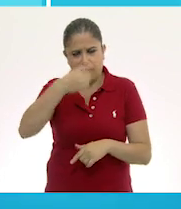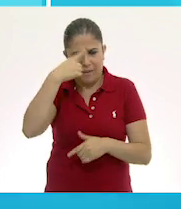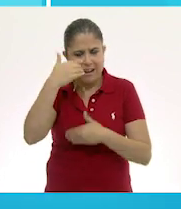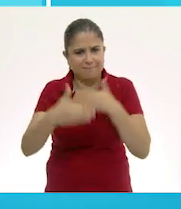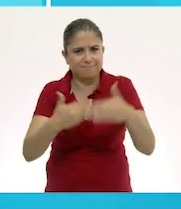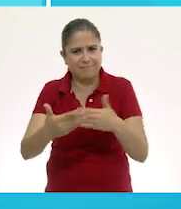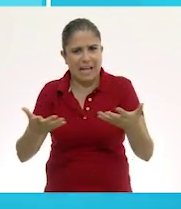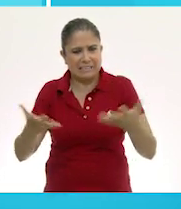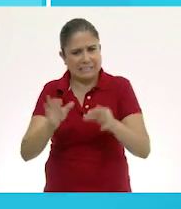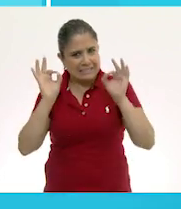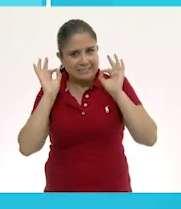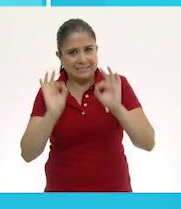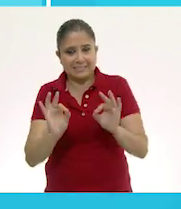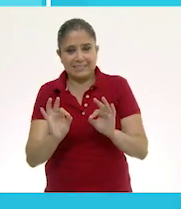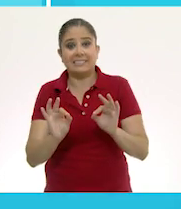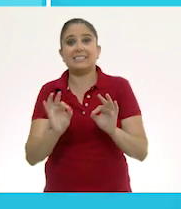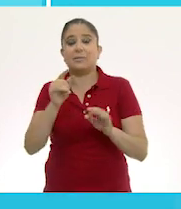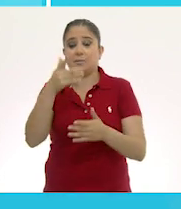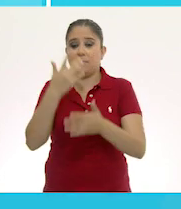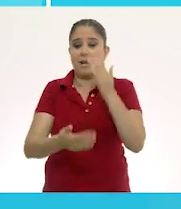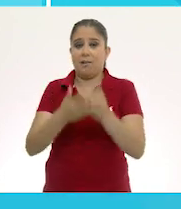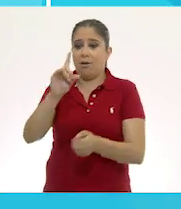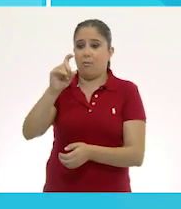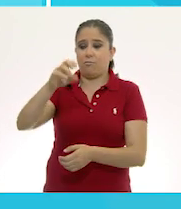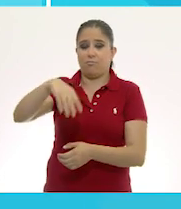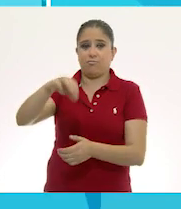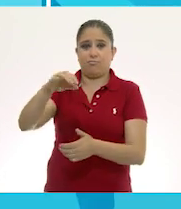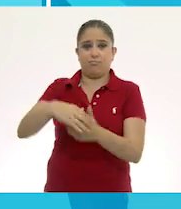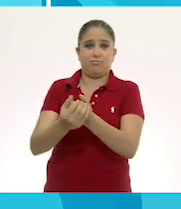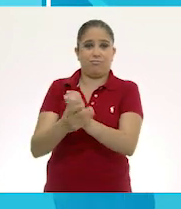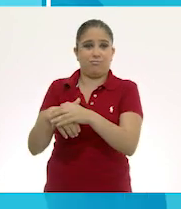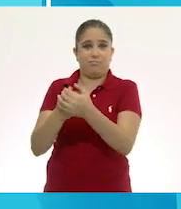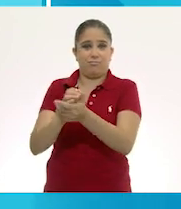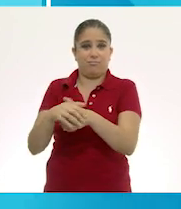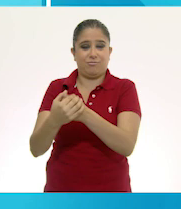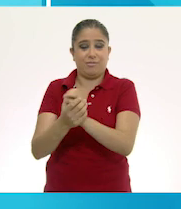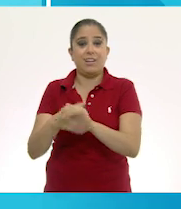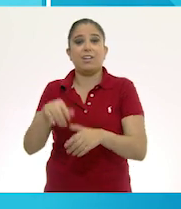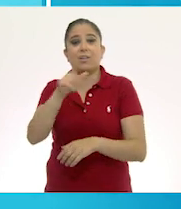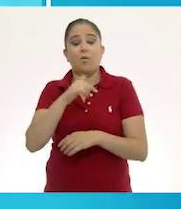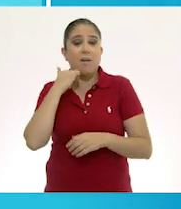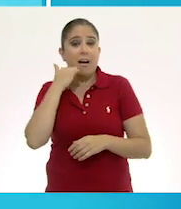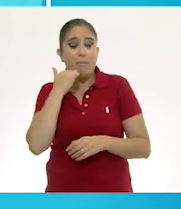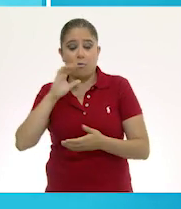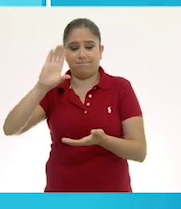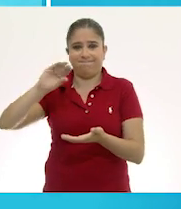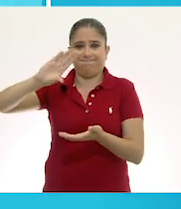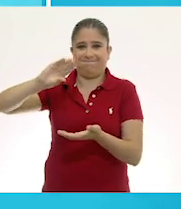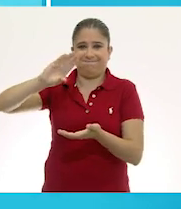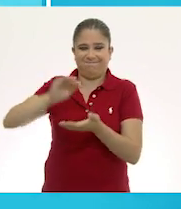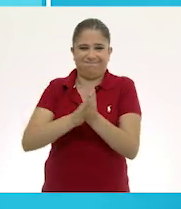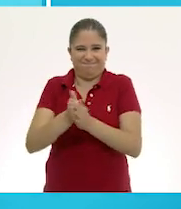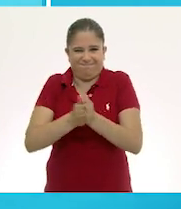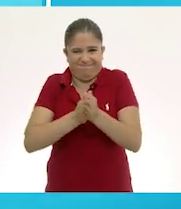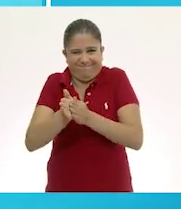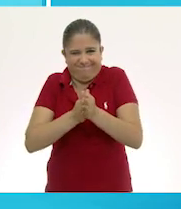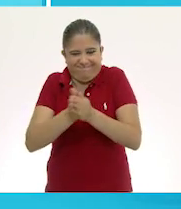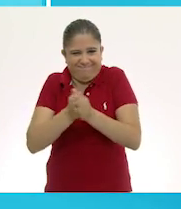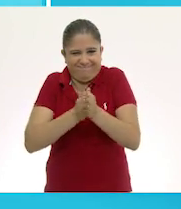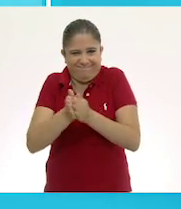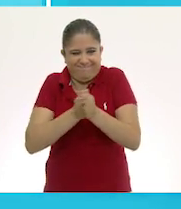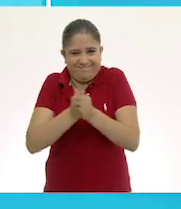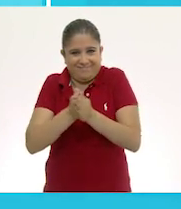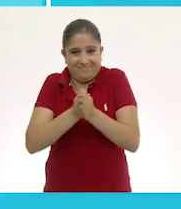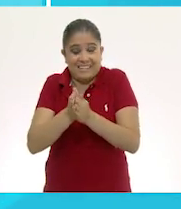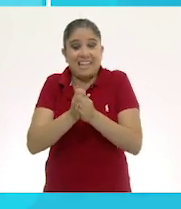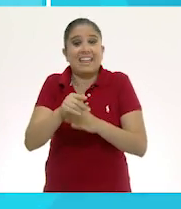hacerlo correctamente. Moja tus manos. Usa suficiente jabón. Frota tus palmas una